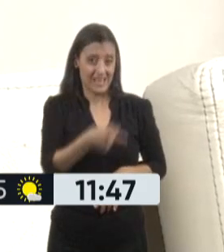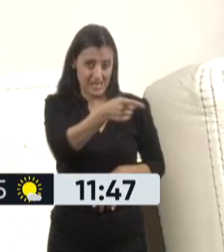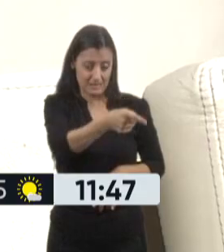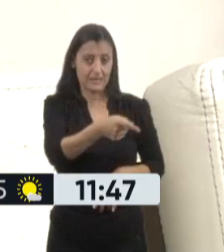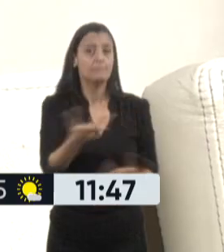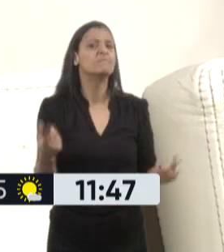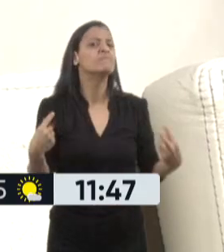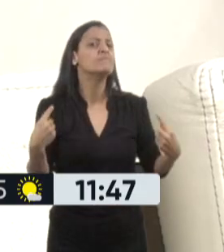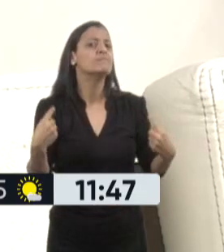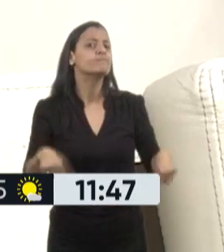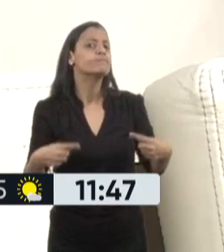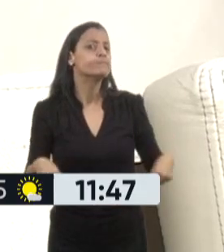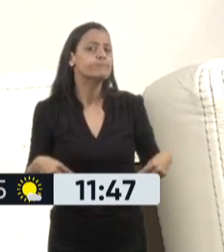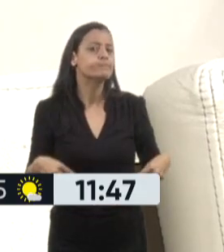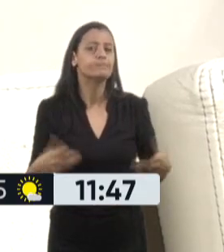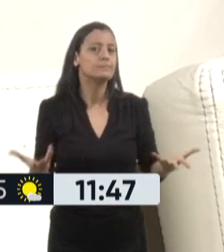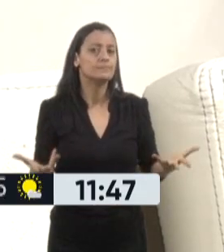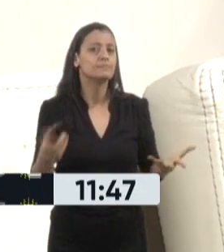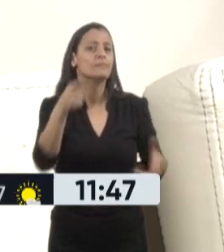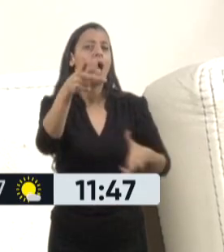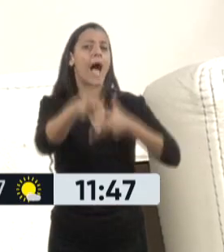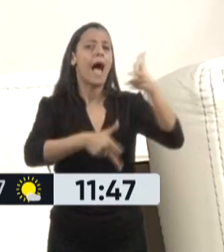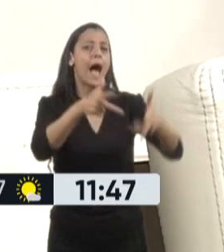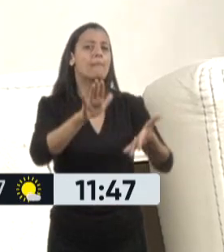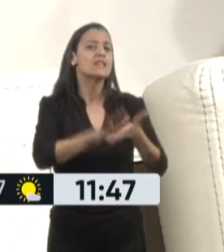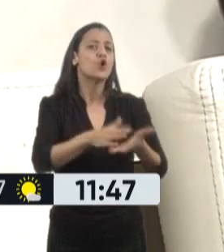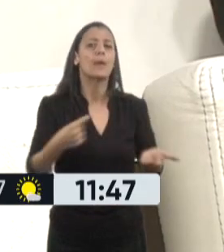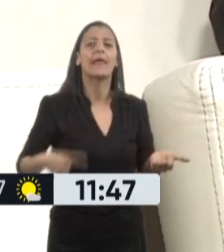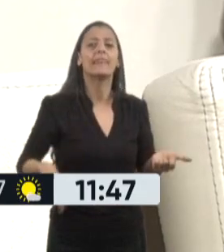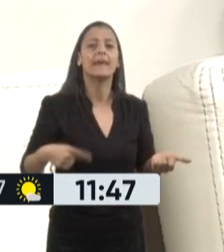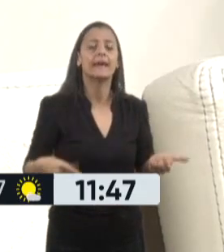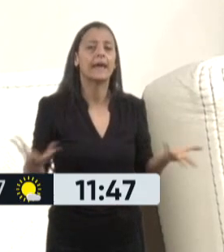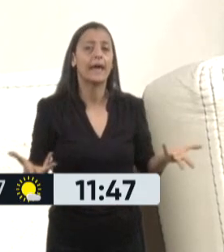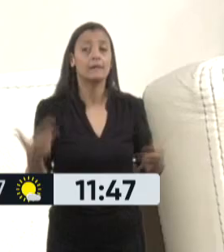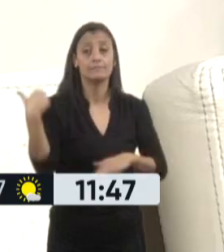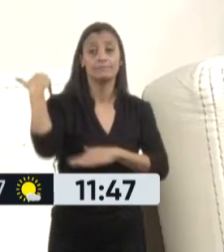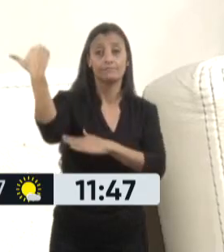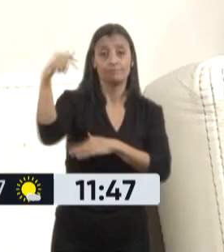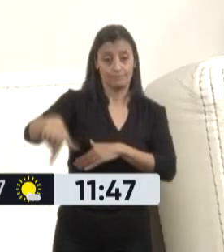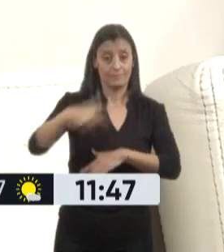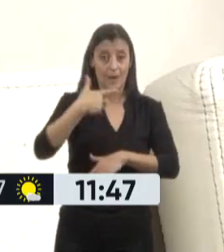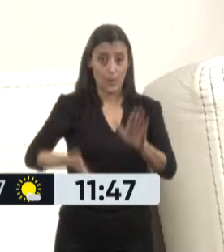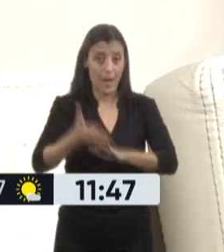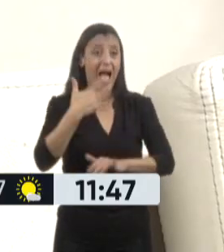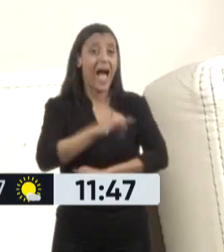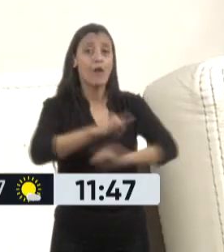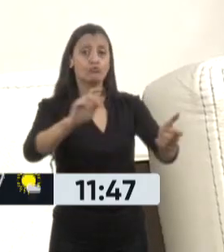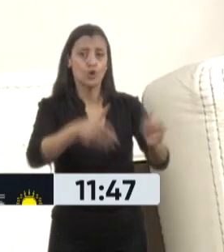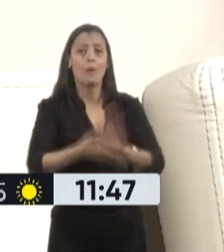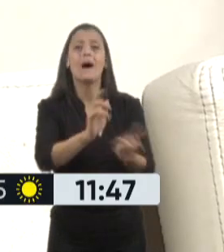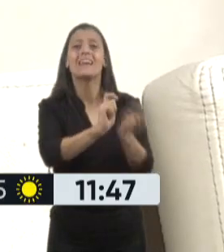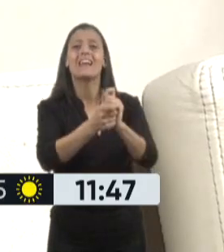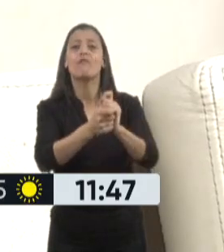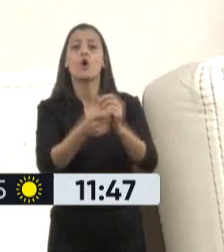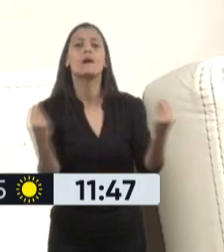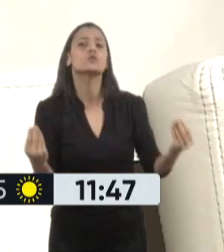¿A qué sector te referís que va a tocar este anuncio, las reformas que va a anunciar